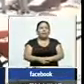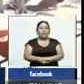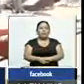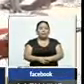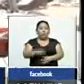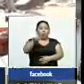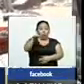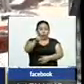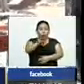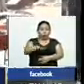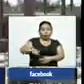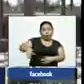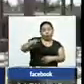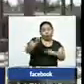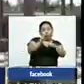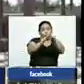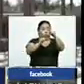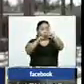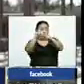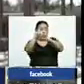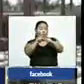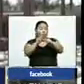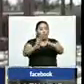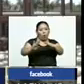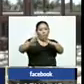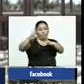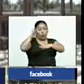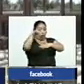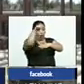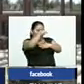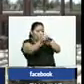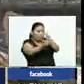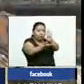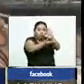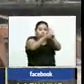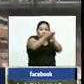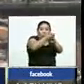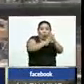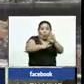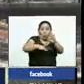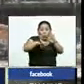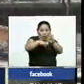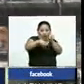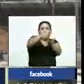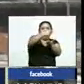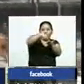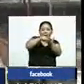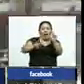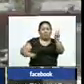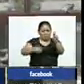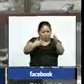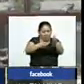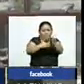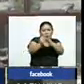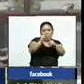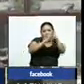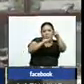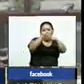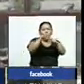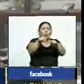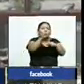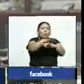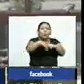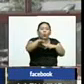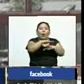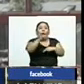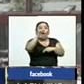Un moderno complejo comercial que promete ser el centro de desarrollo del occidente de la capital ha iniciado su construcción. Se trata de la